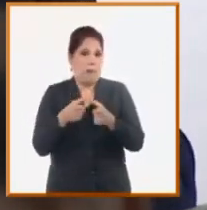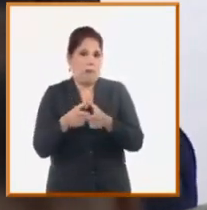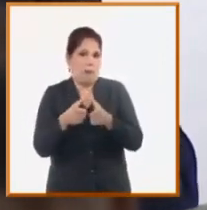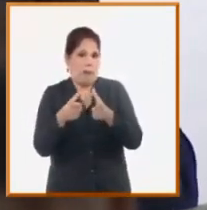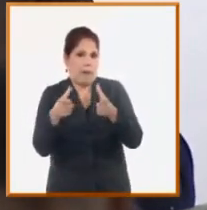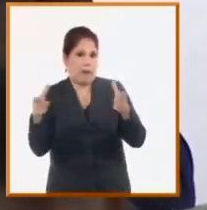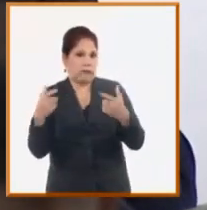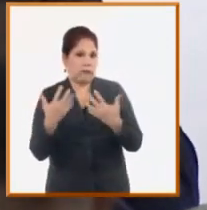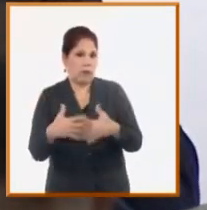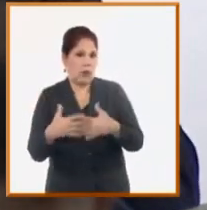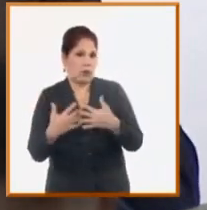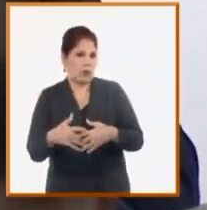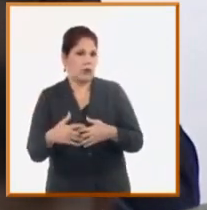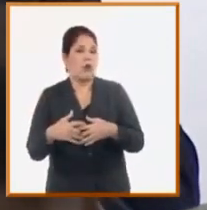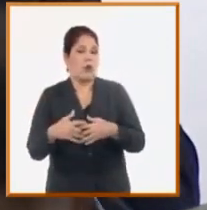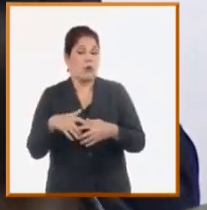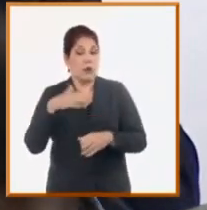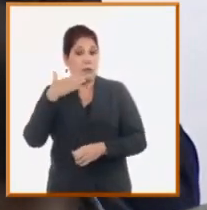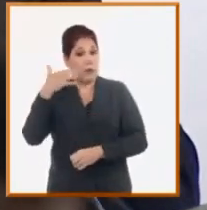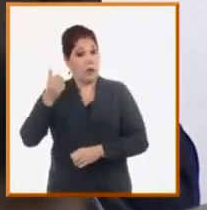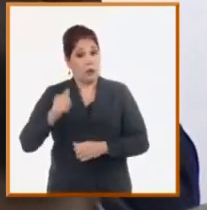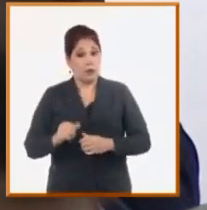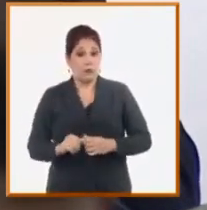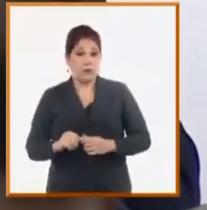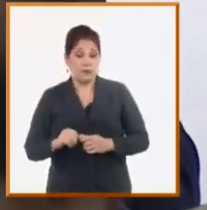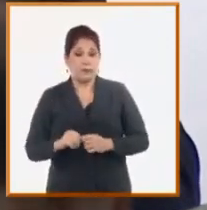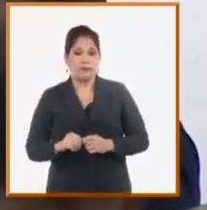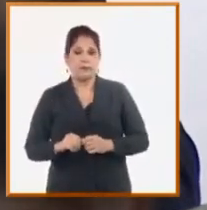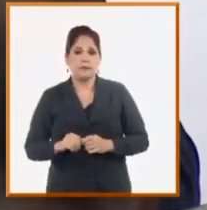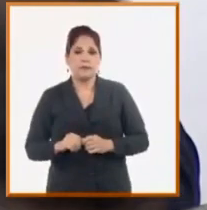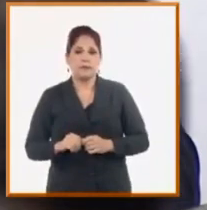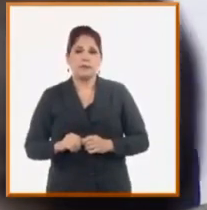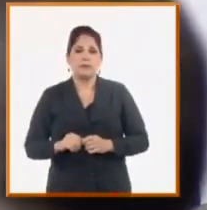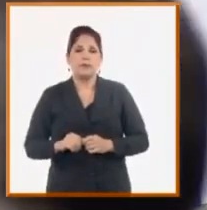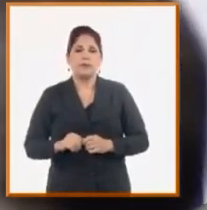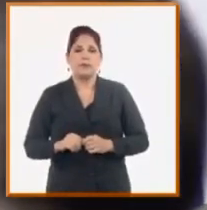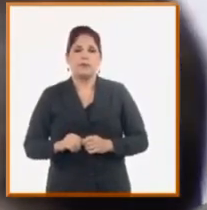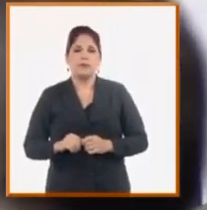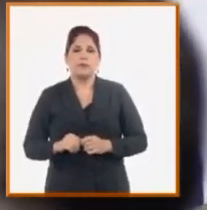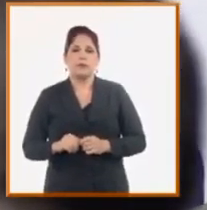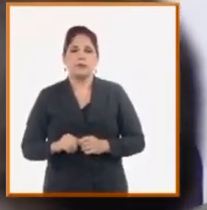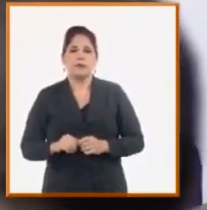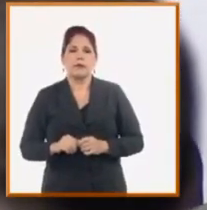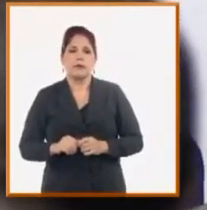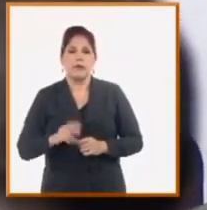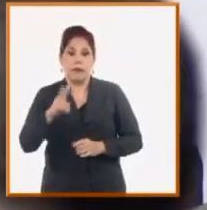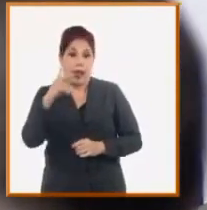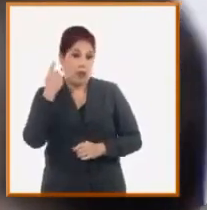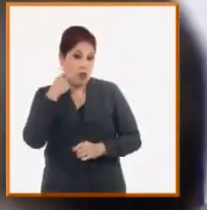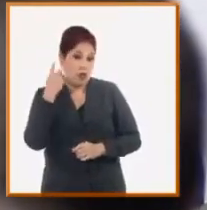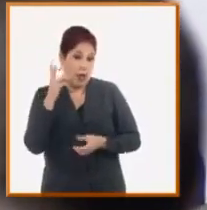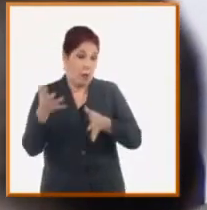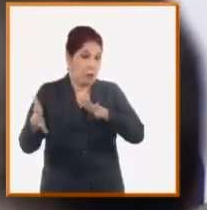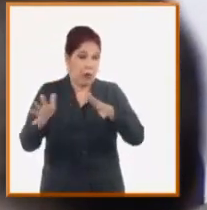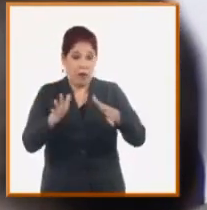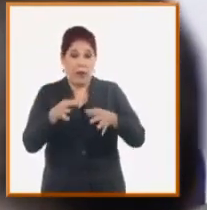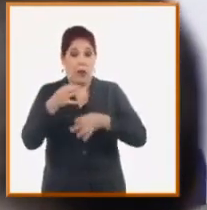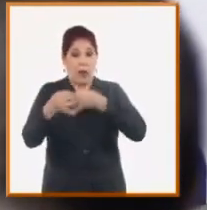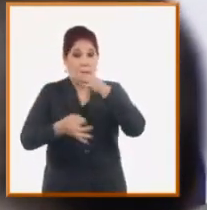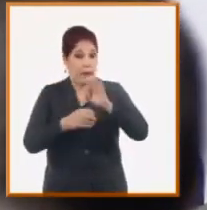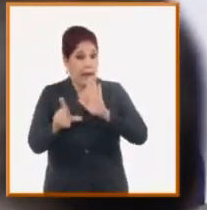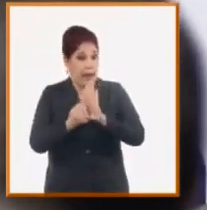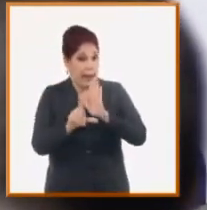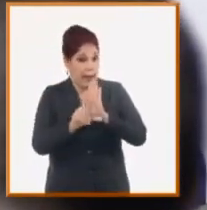la producción de bienes, y al cabo de 2 años, tal y como lo establece la ley